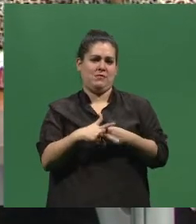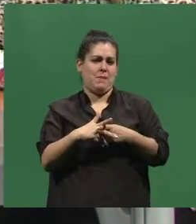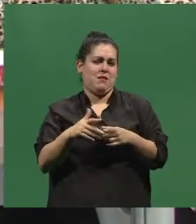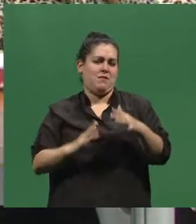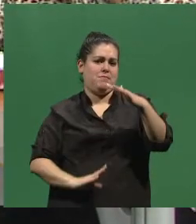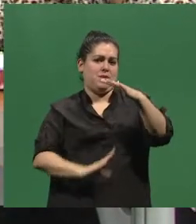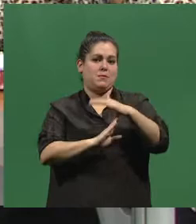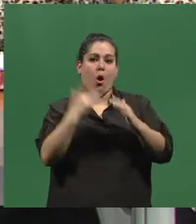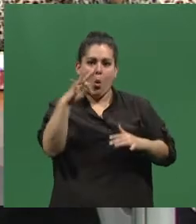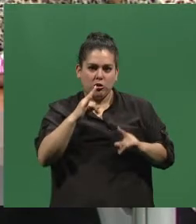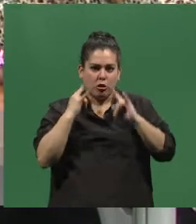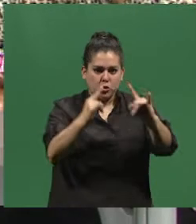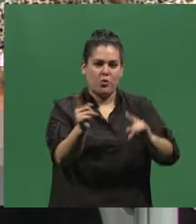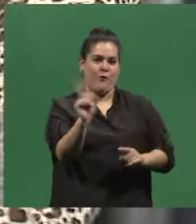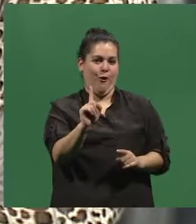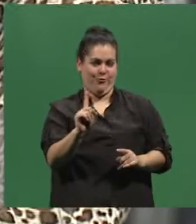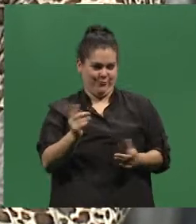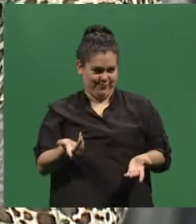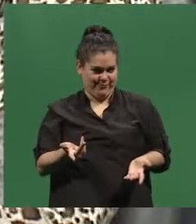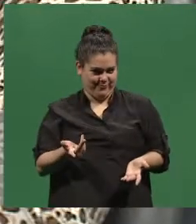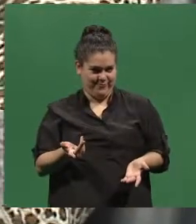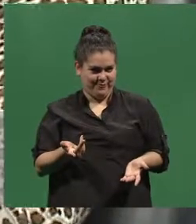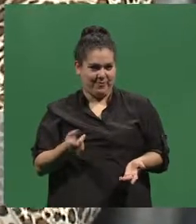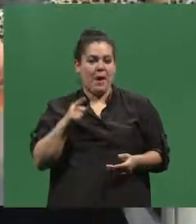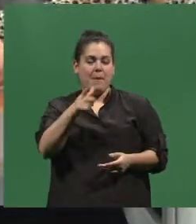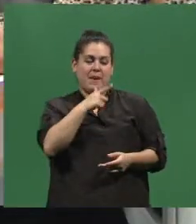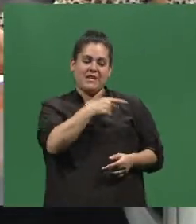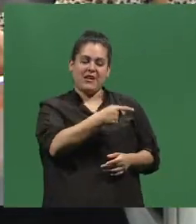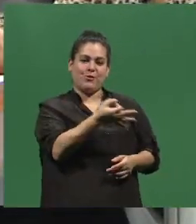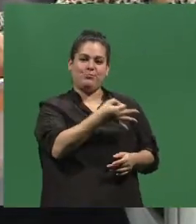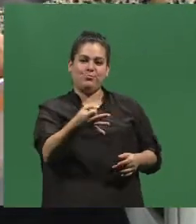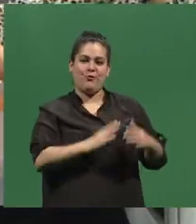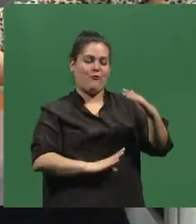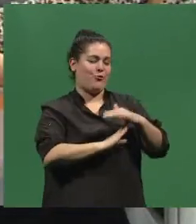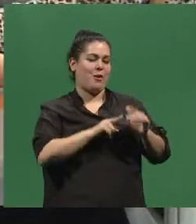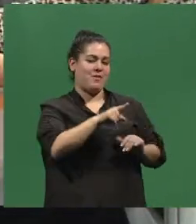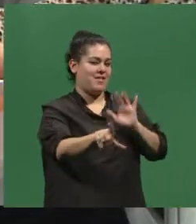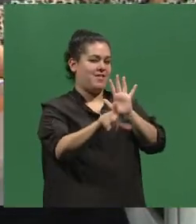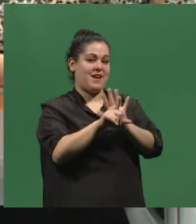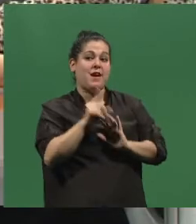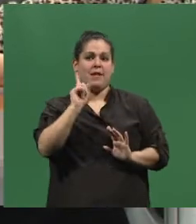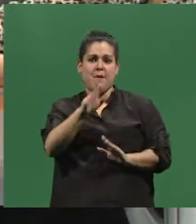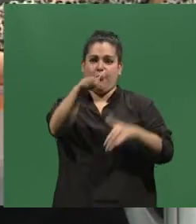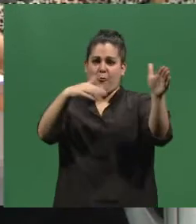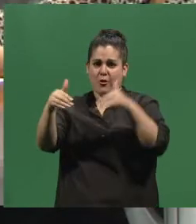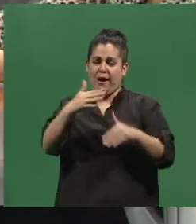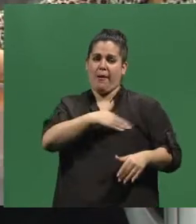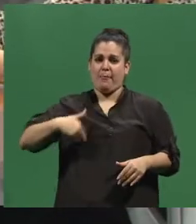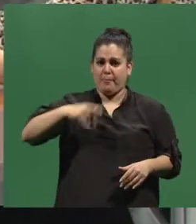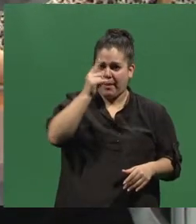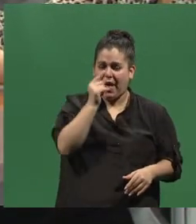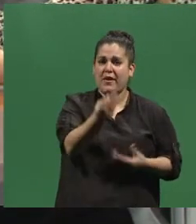herramienta, no la única. No la única. No la Exacto. única. Creo Y que ese es el convocar espíritu fundamental de la ley. Y convocar a los padres y a las familias también